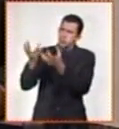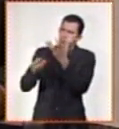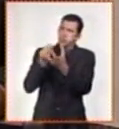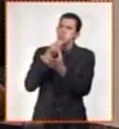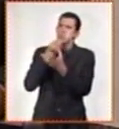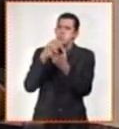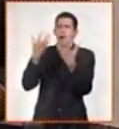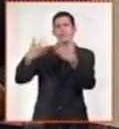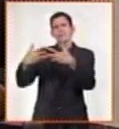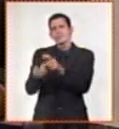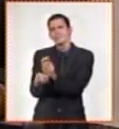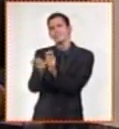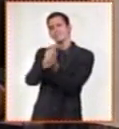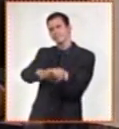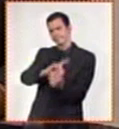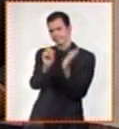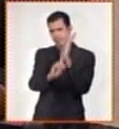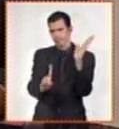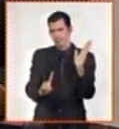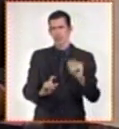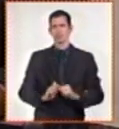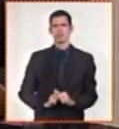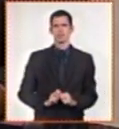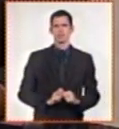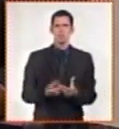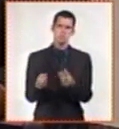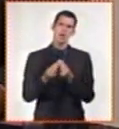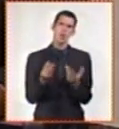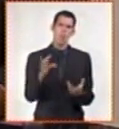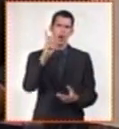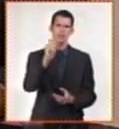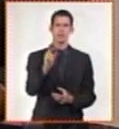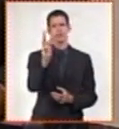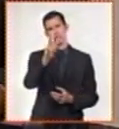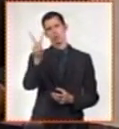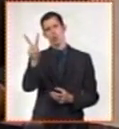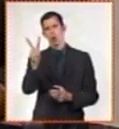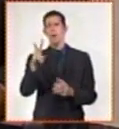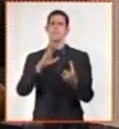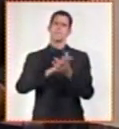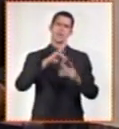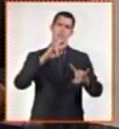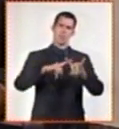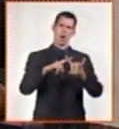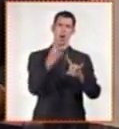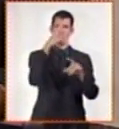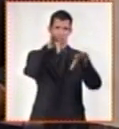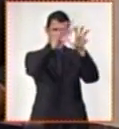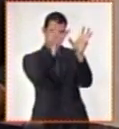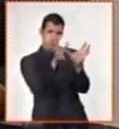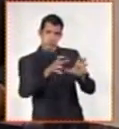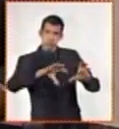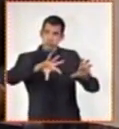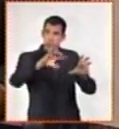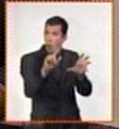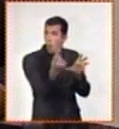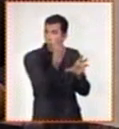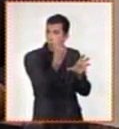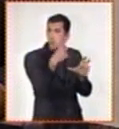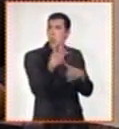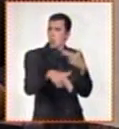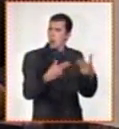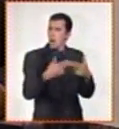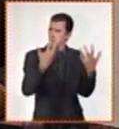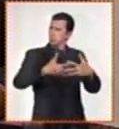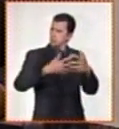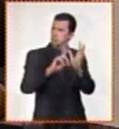entregar 22 megawatts con una sola caldera. En el campo de la energía renovable, creo que China y Cuba tienen